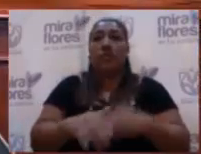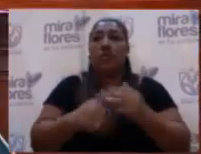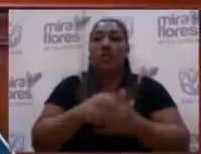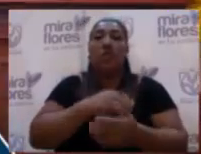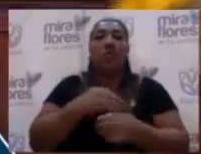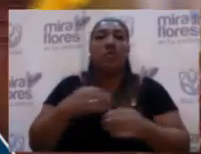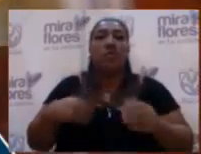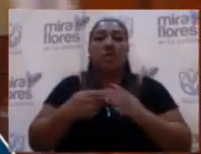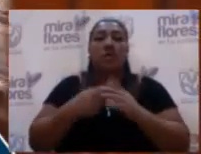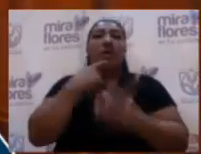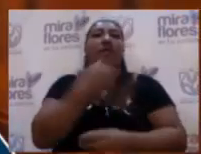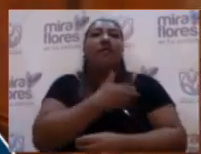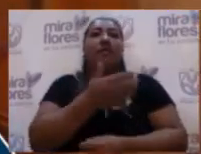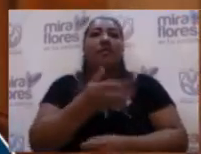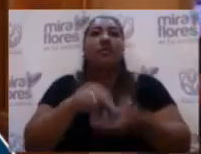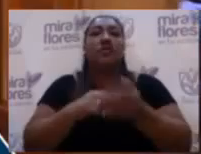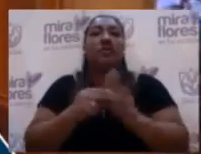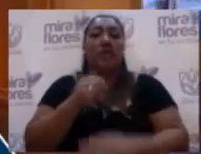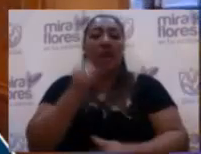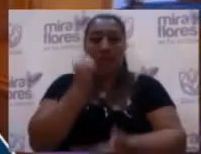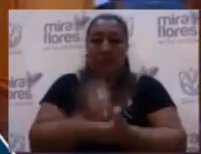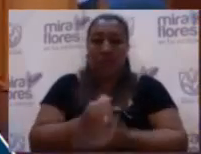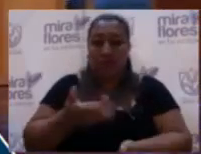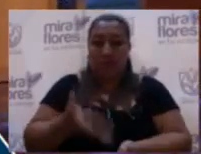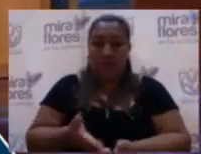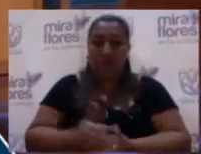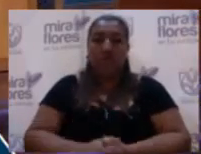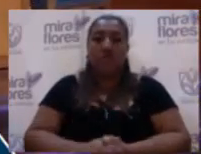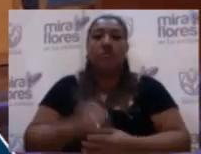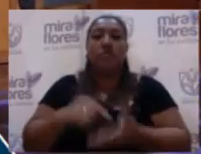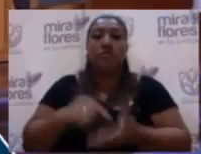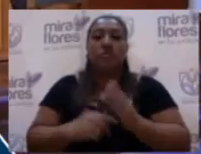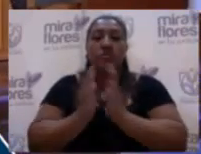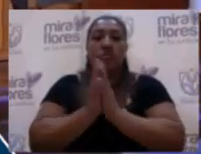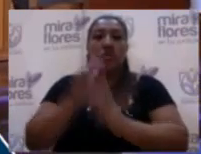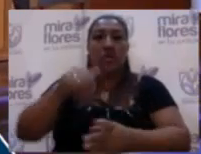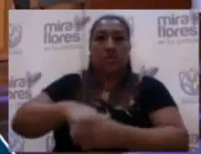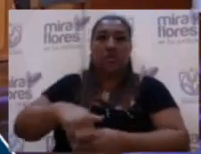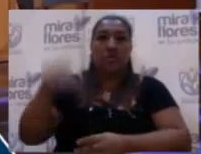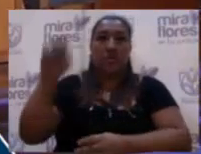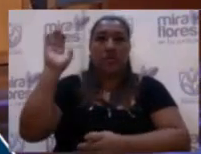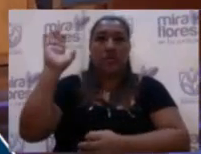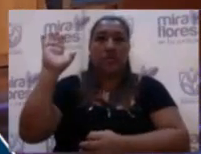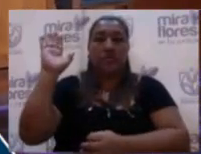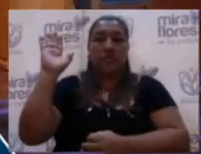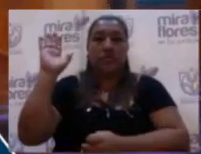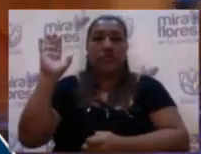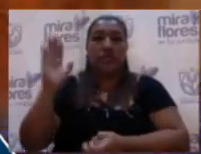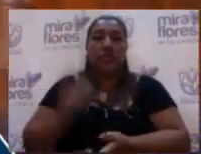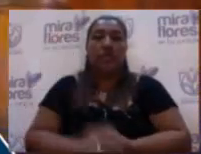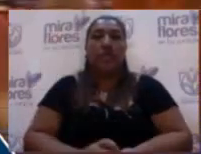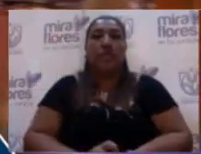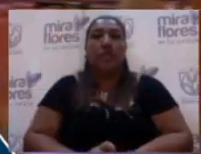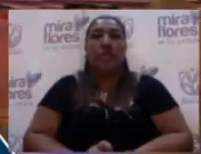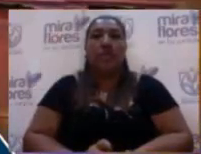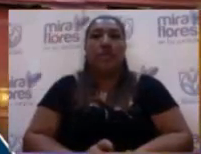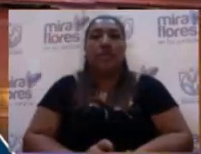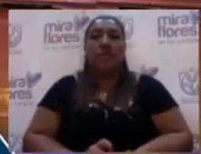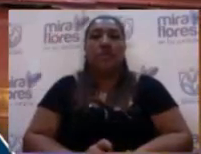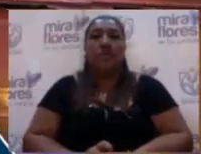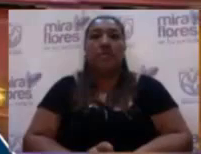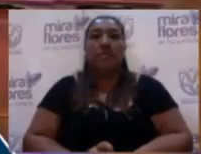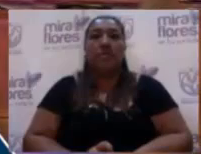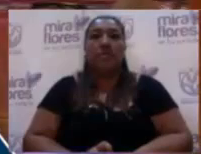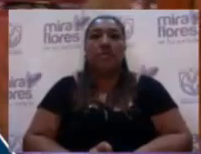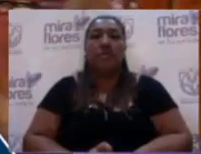del Consejo que estén a favor de aprobar este punto, si no hace expresar la señal de conformidad, se aprueba por unanimidad de votos.